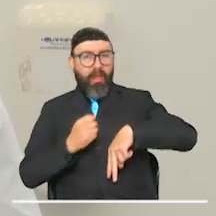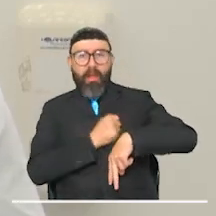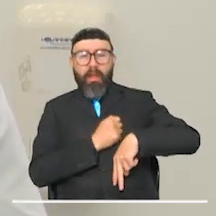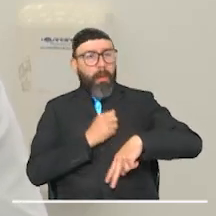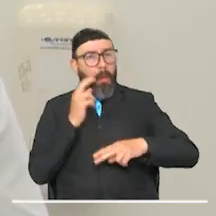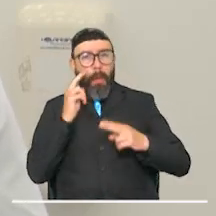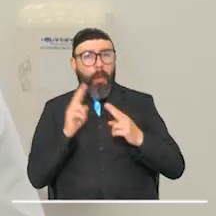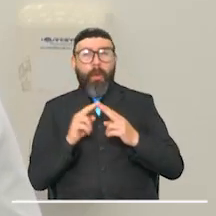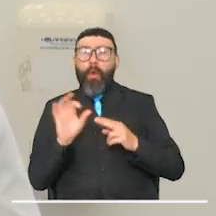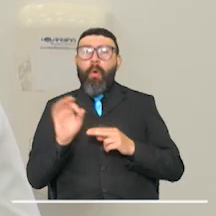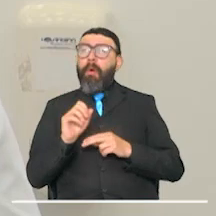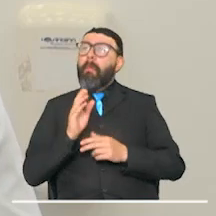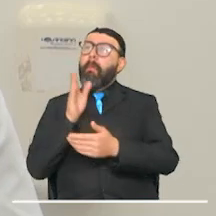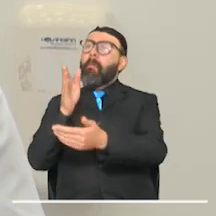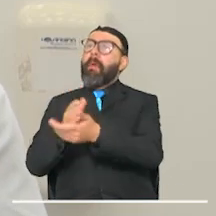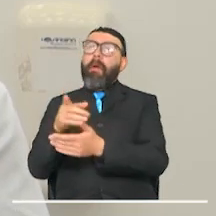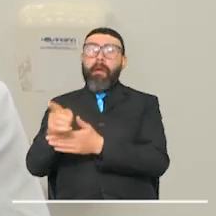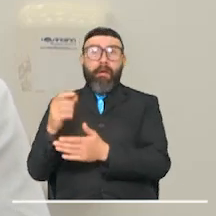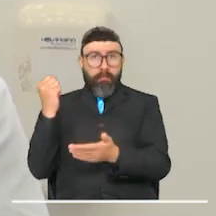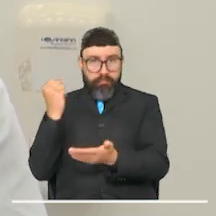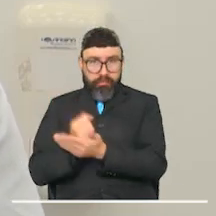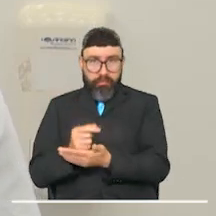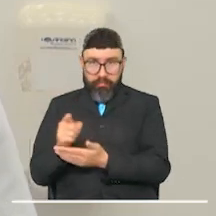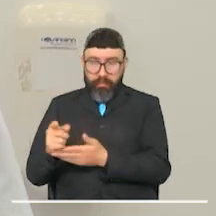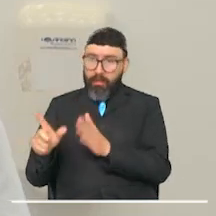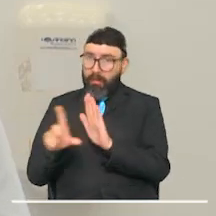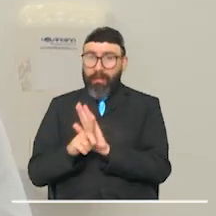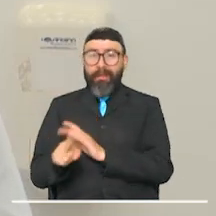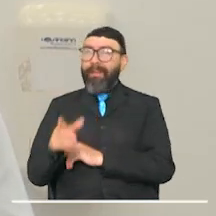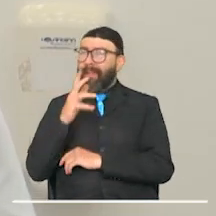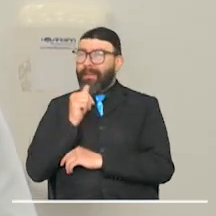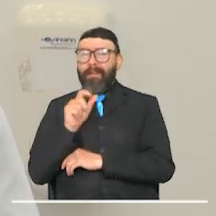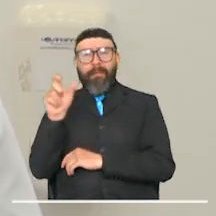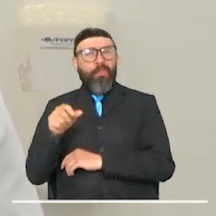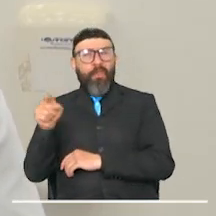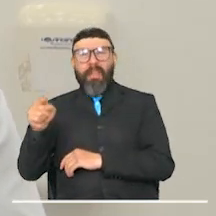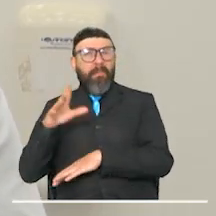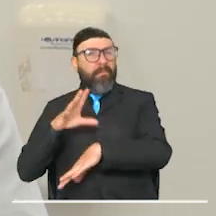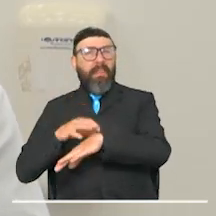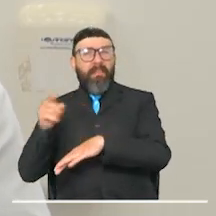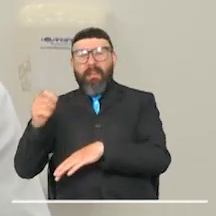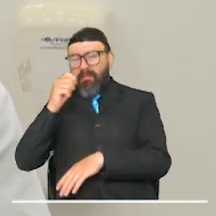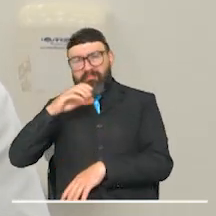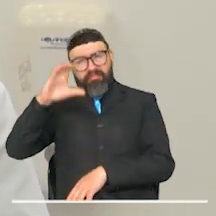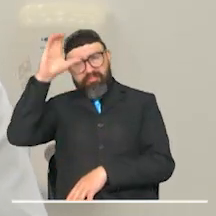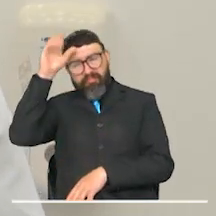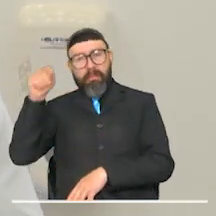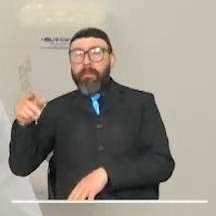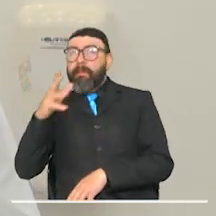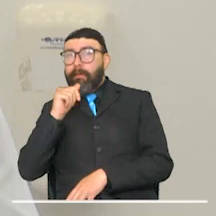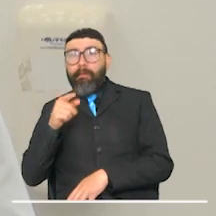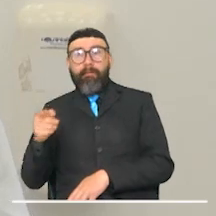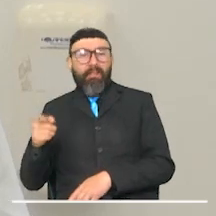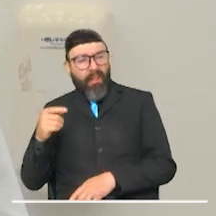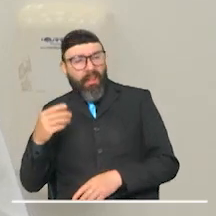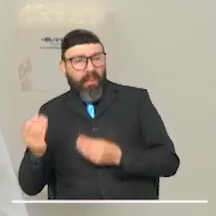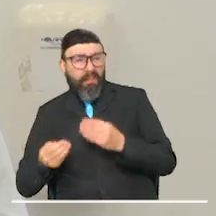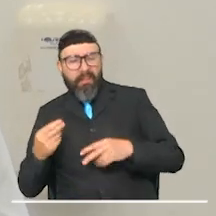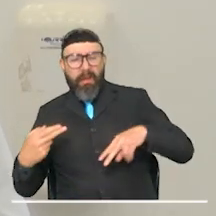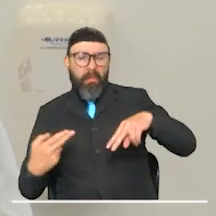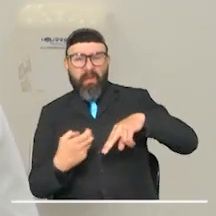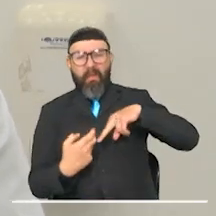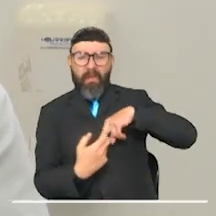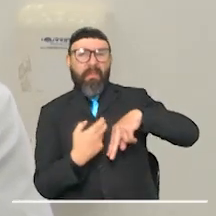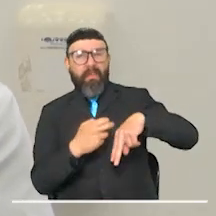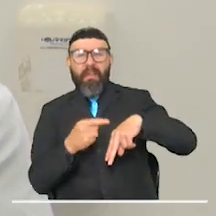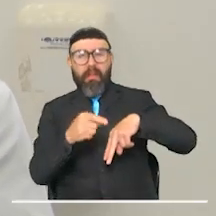que no están acreditados o con personas que no están con el entrenamiento y el conocimiento suficiente para enfrentar un problema como este